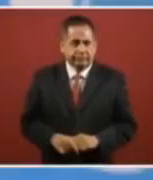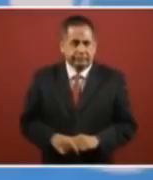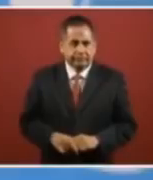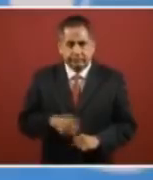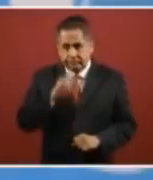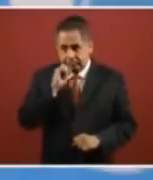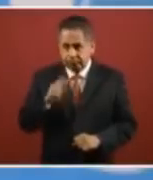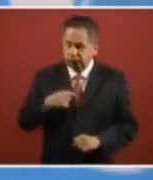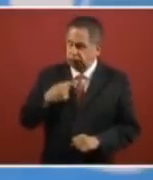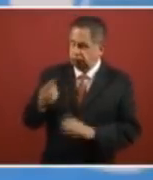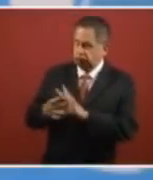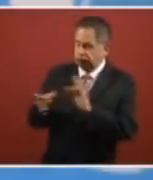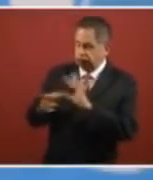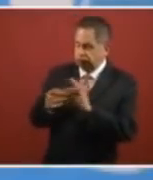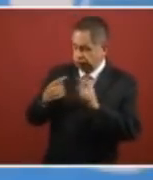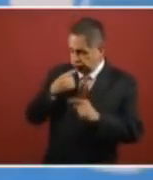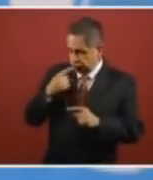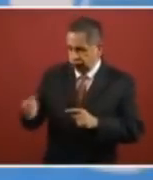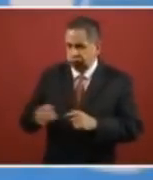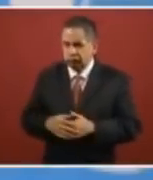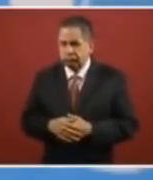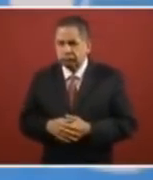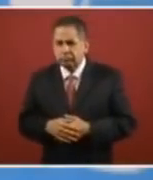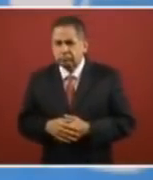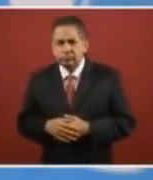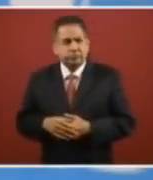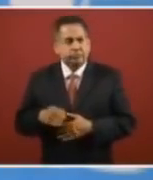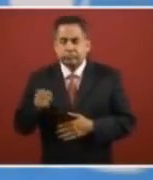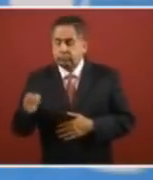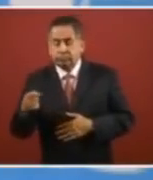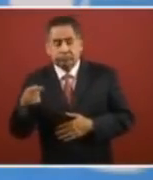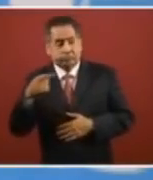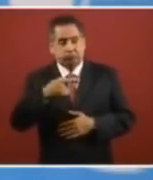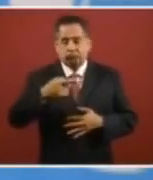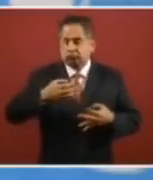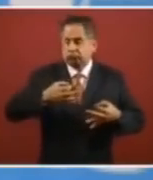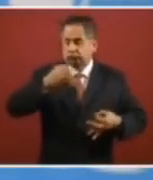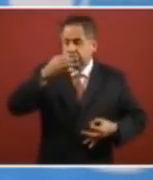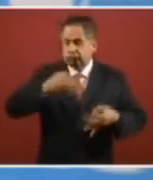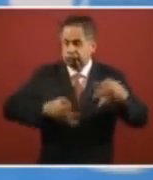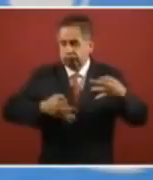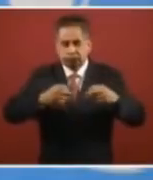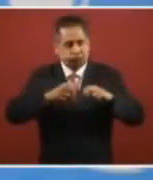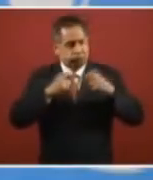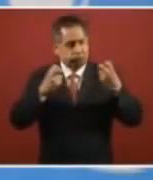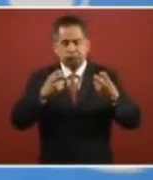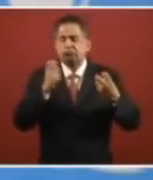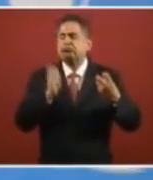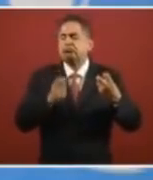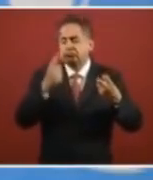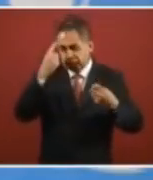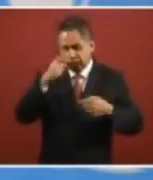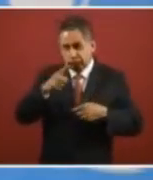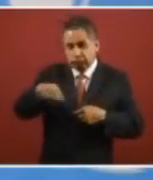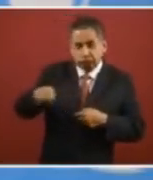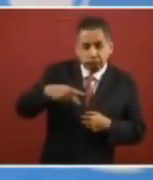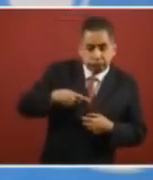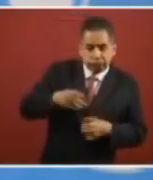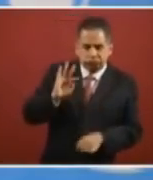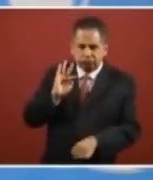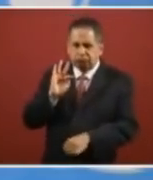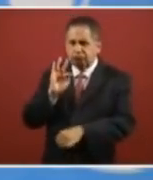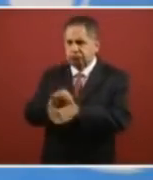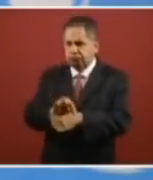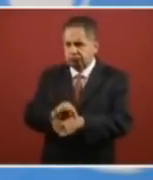le dictaba que haya tribunales que protejan al débil de